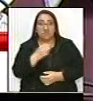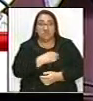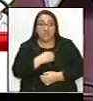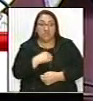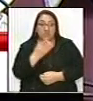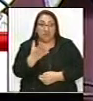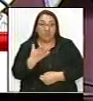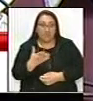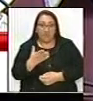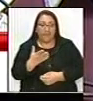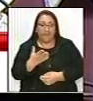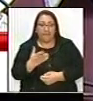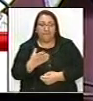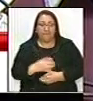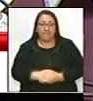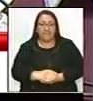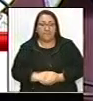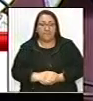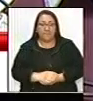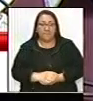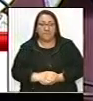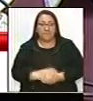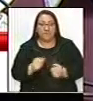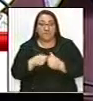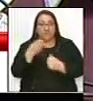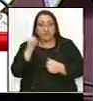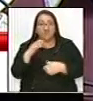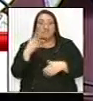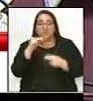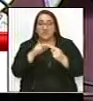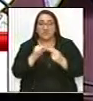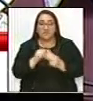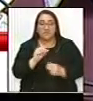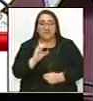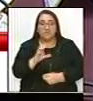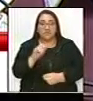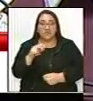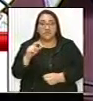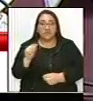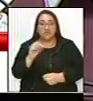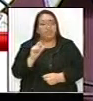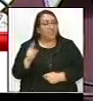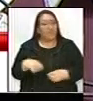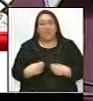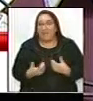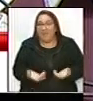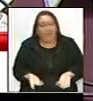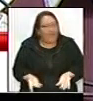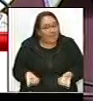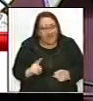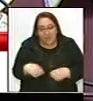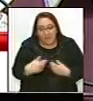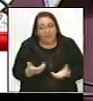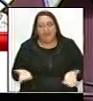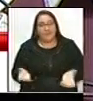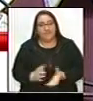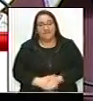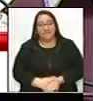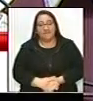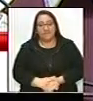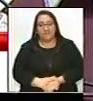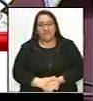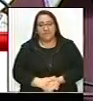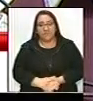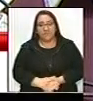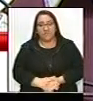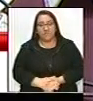pide facultades de iniciativas que se están viendo en la Cámara de Senado, obviamente que no la va a dar, pues, no la va a dar.